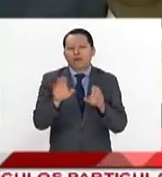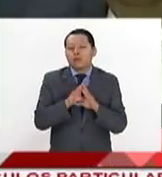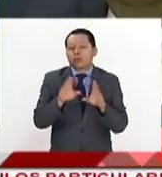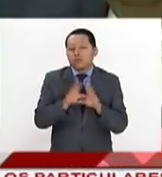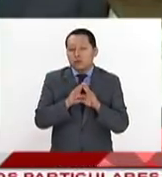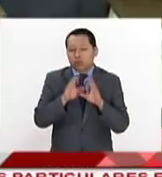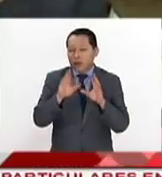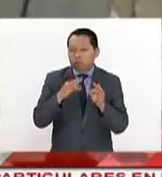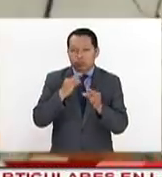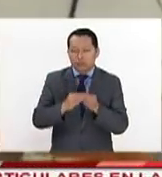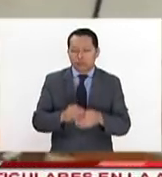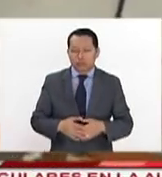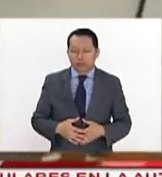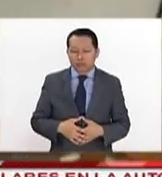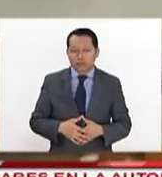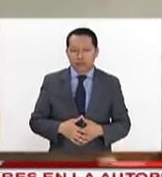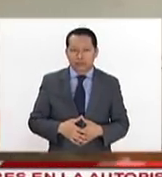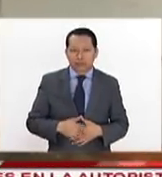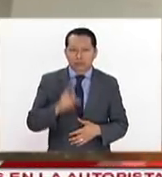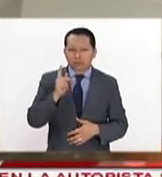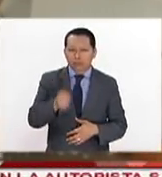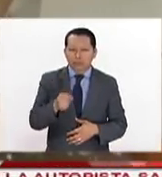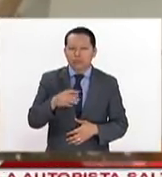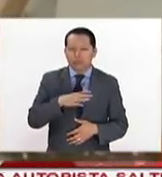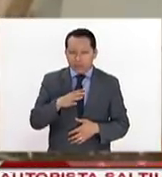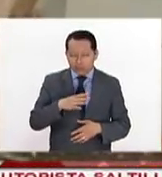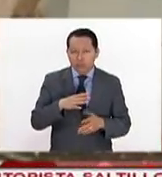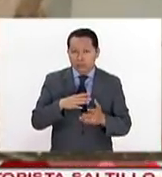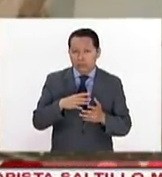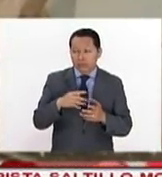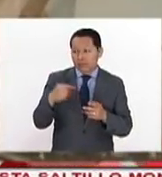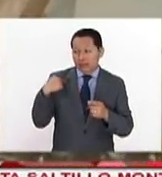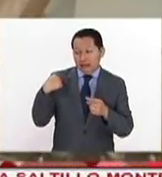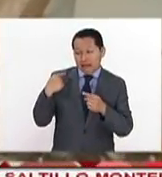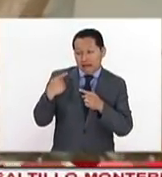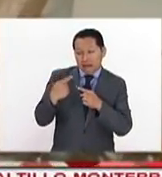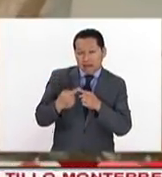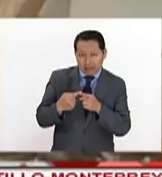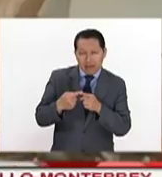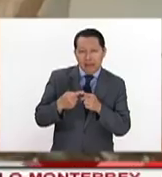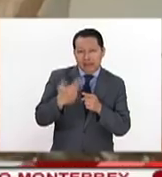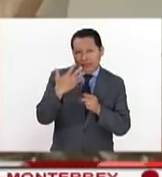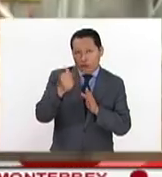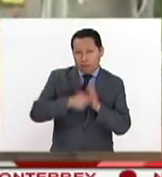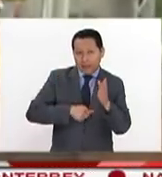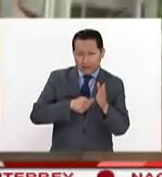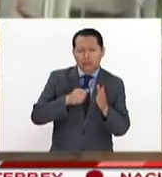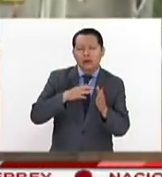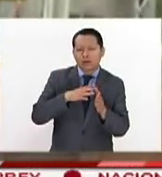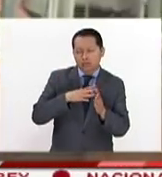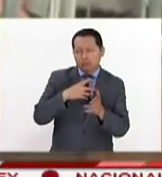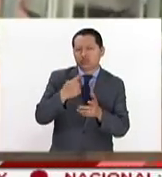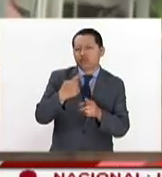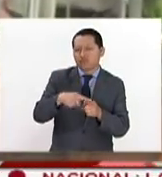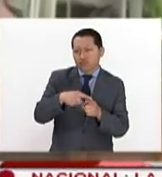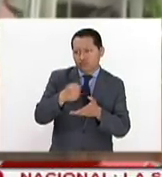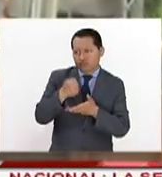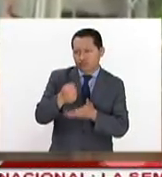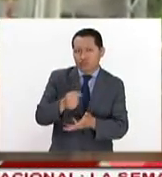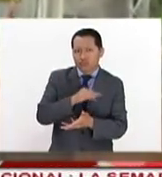etapa diferente. Dijo que a 5 meses del sismo se han entregado más de 153 millones de pesos para